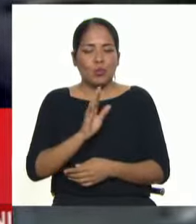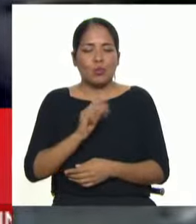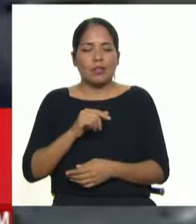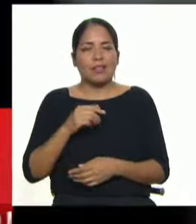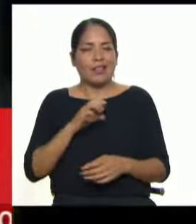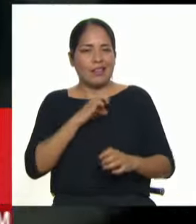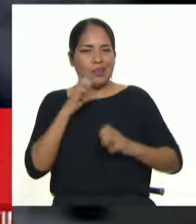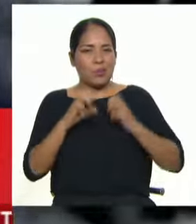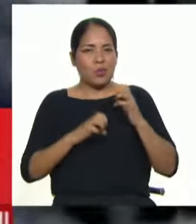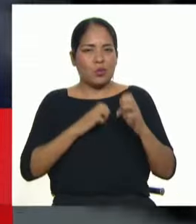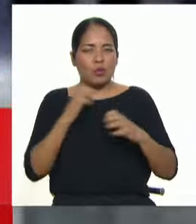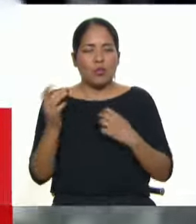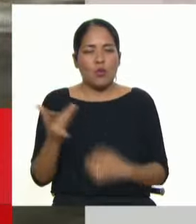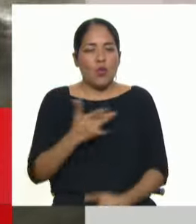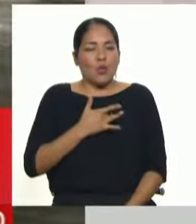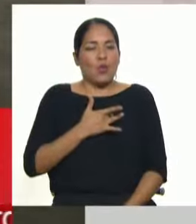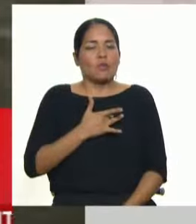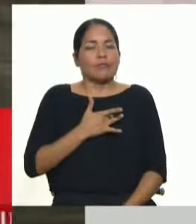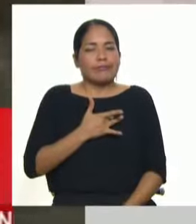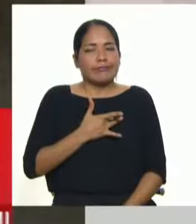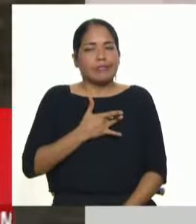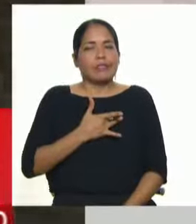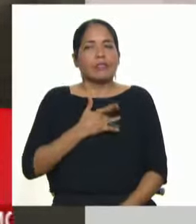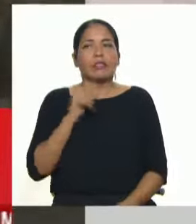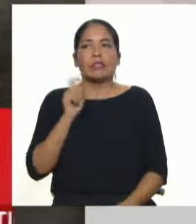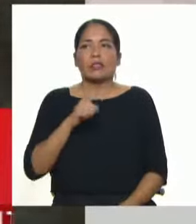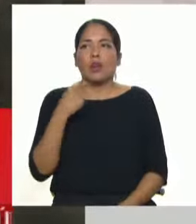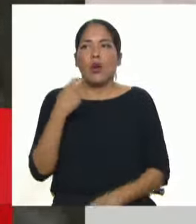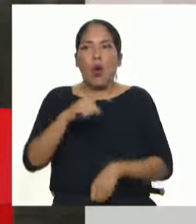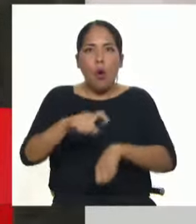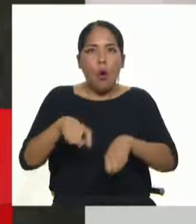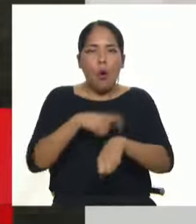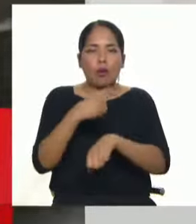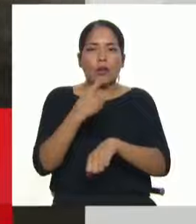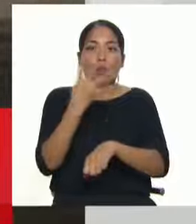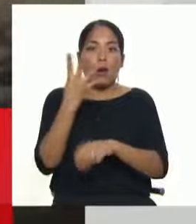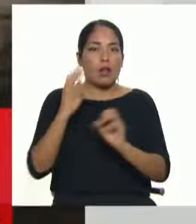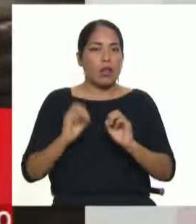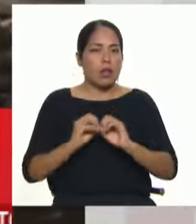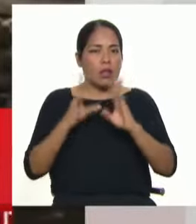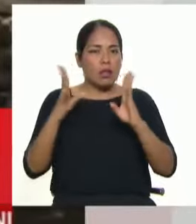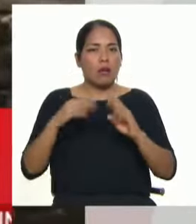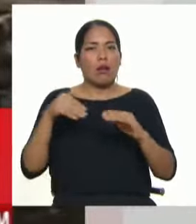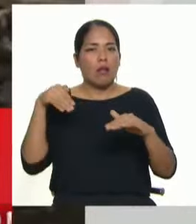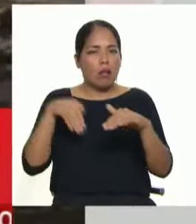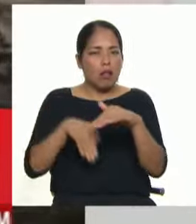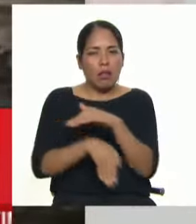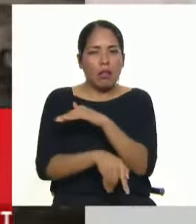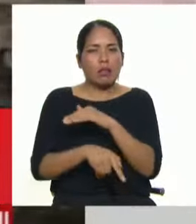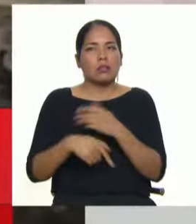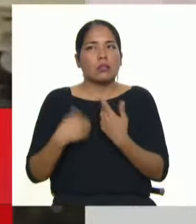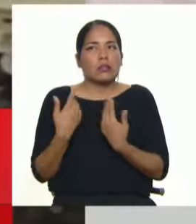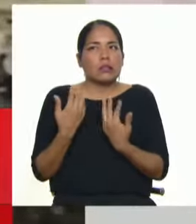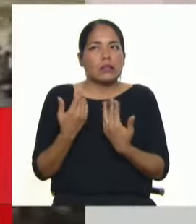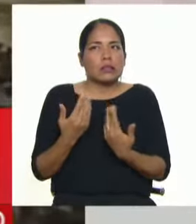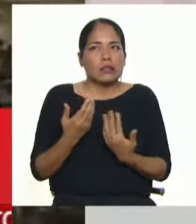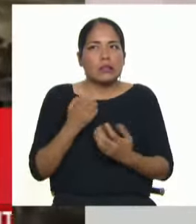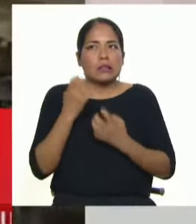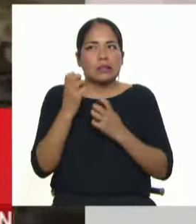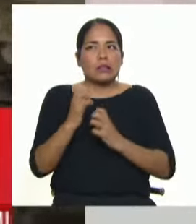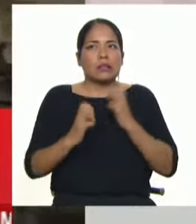hecho, la impresión que ha llevado al estar cerrado tantas horas, casi 4 días, en el interior de la mina, ¿no? Y